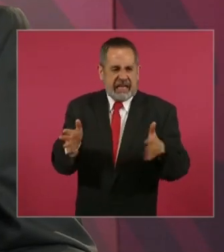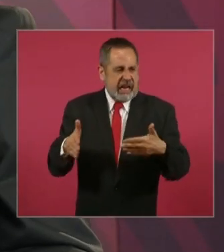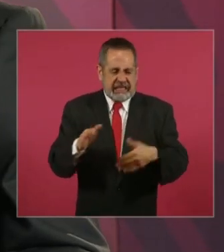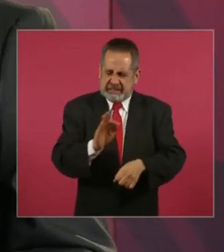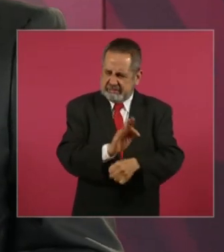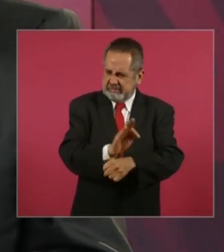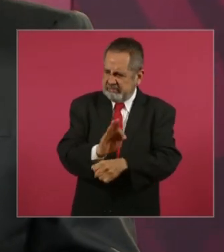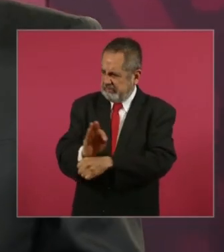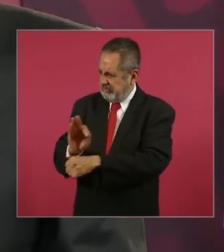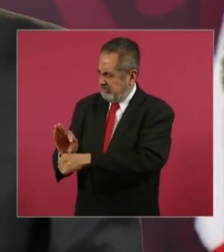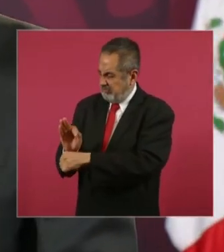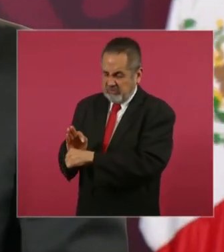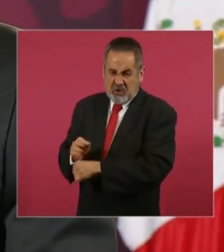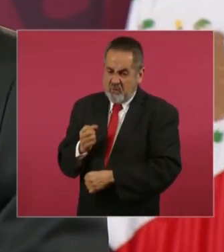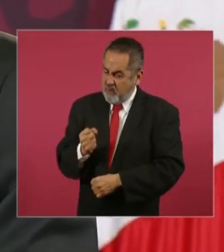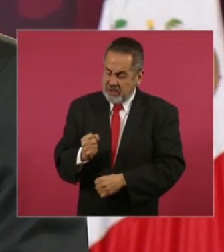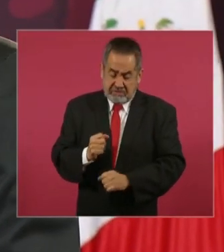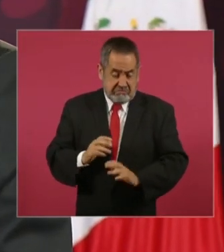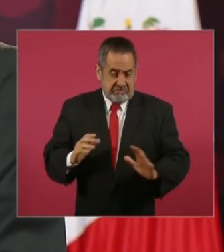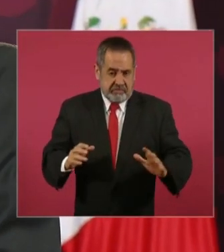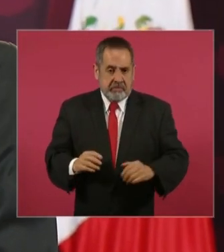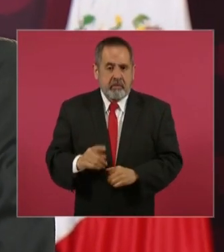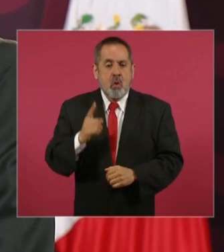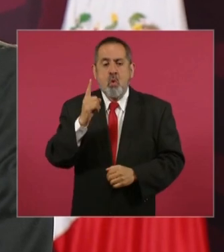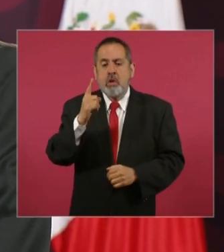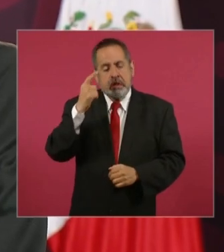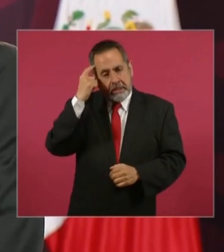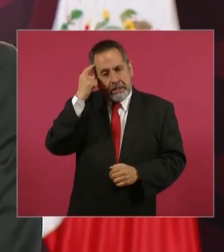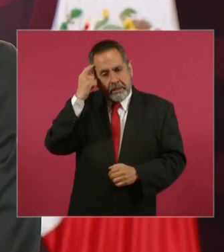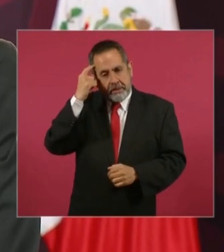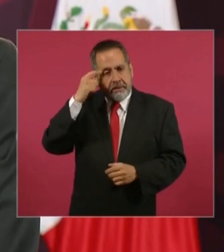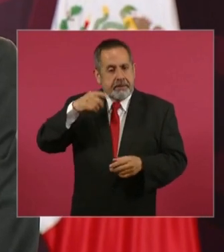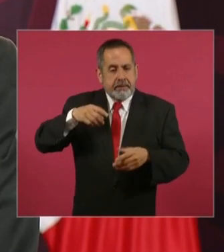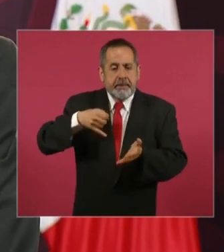Primero, el programa de reforestación